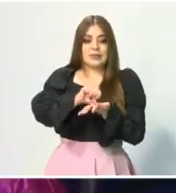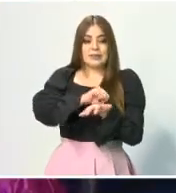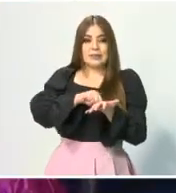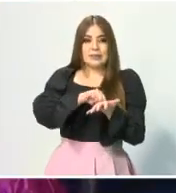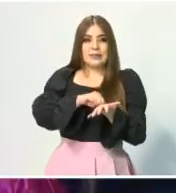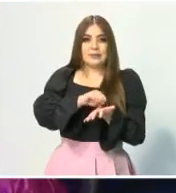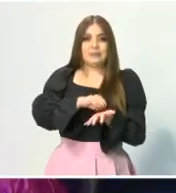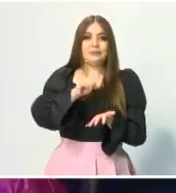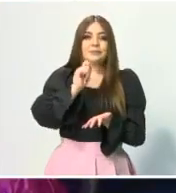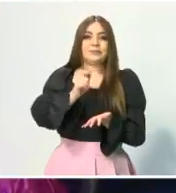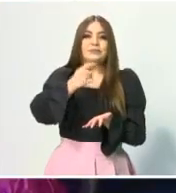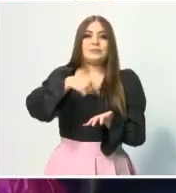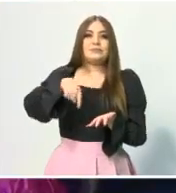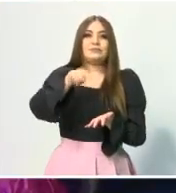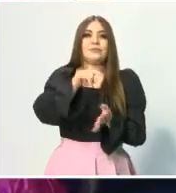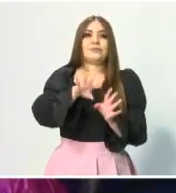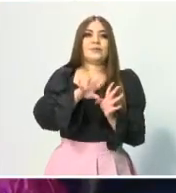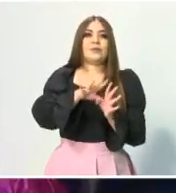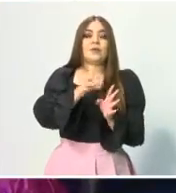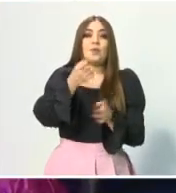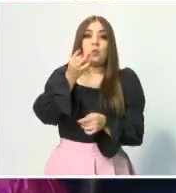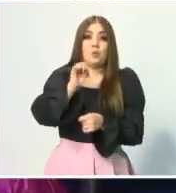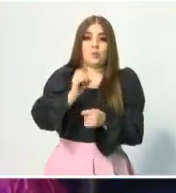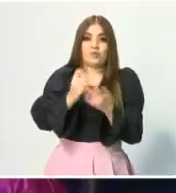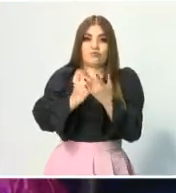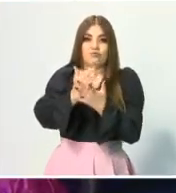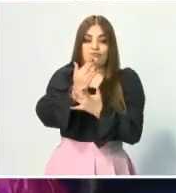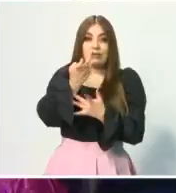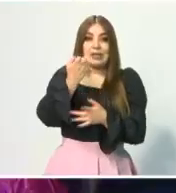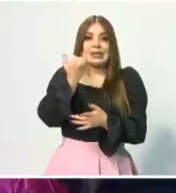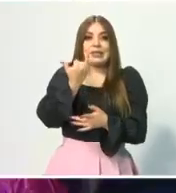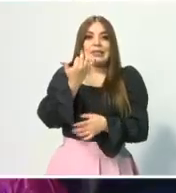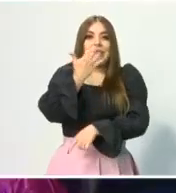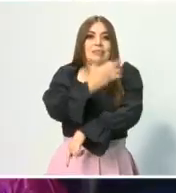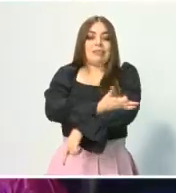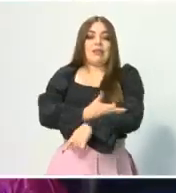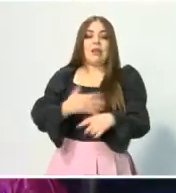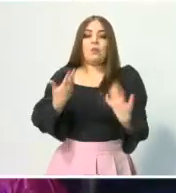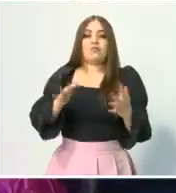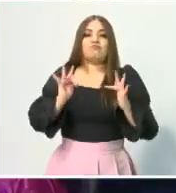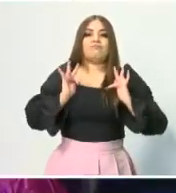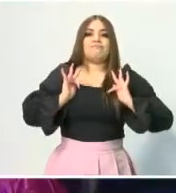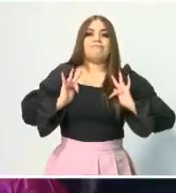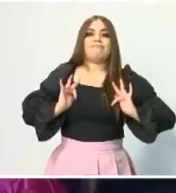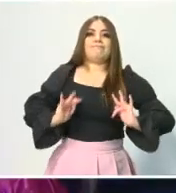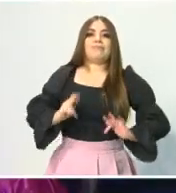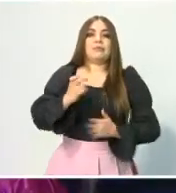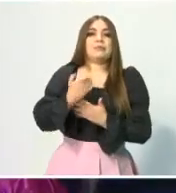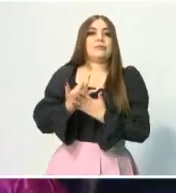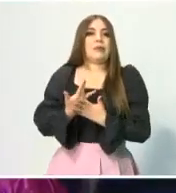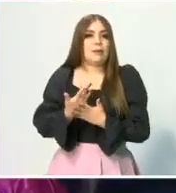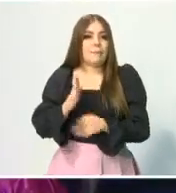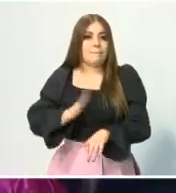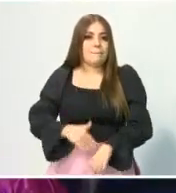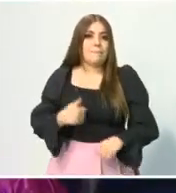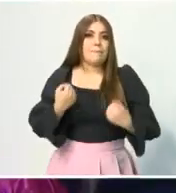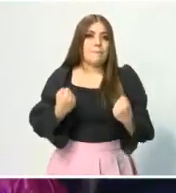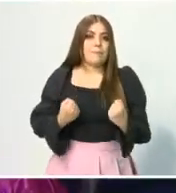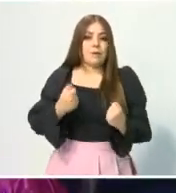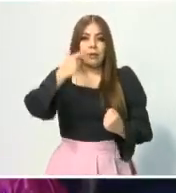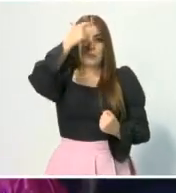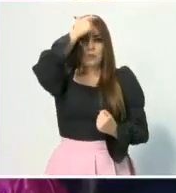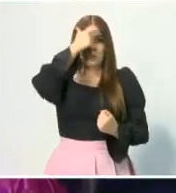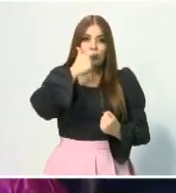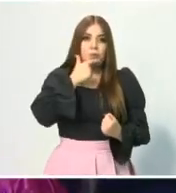viento dominando, ráfagas que esta mañana y por la tarde serán en calma. Esperamos se intensifiquen durante la